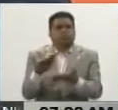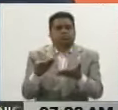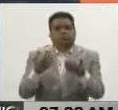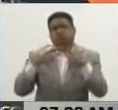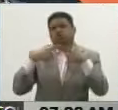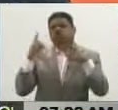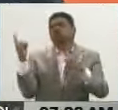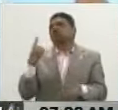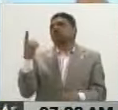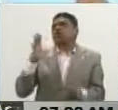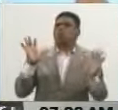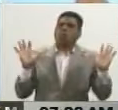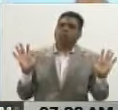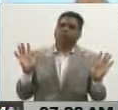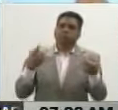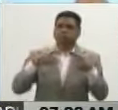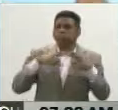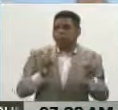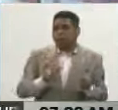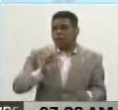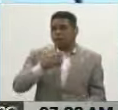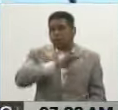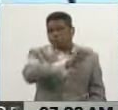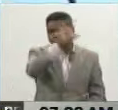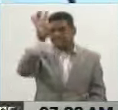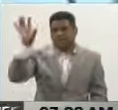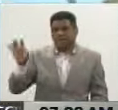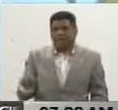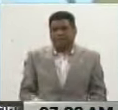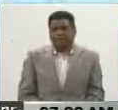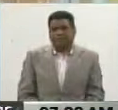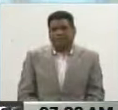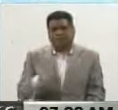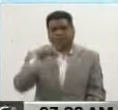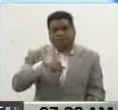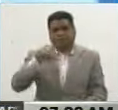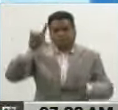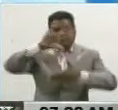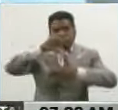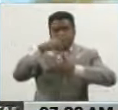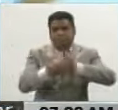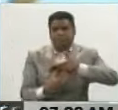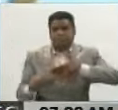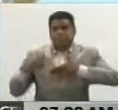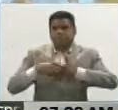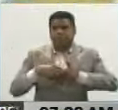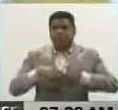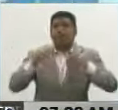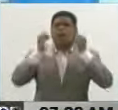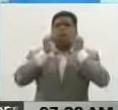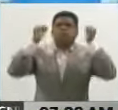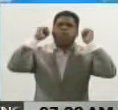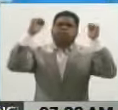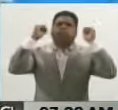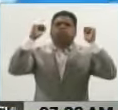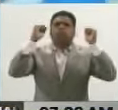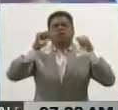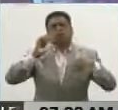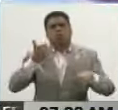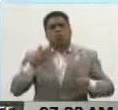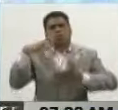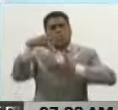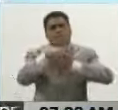¿no? A diferencia de otros países, porque hay educadores de otros países de aquí de América Latina que, digamos, están más bien protestando por reivindicaciones en